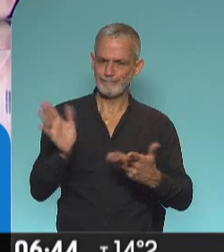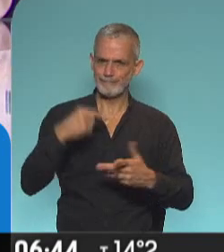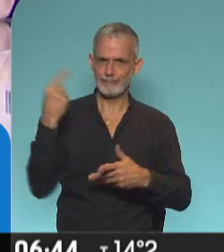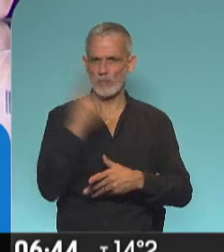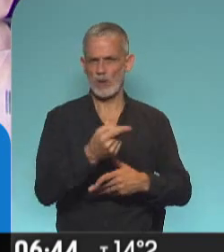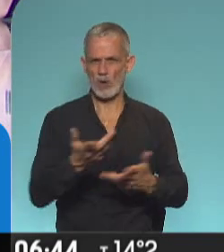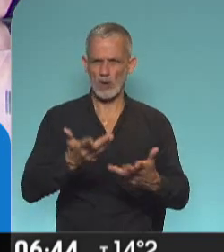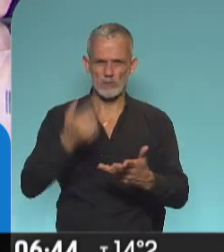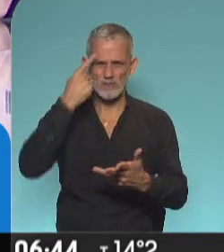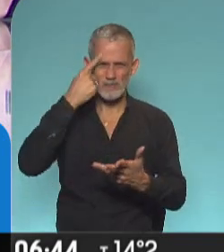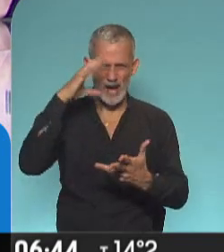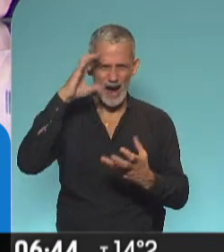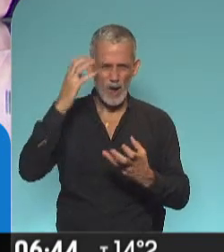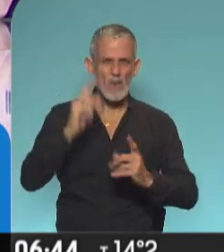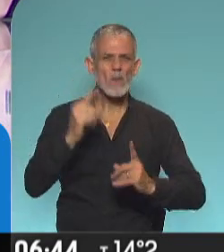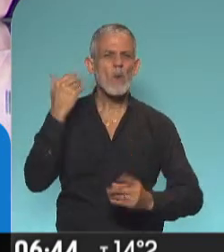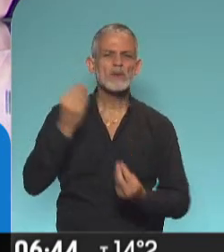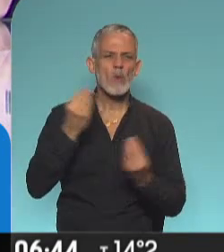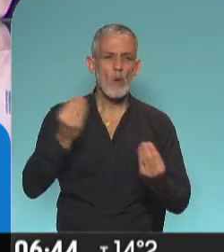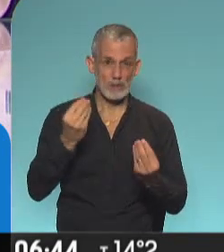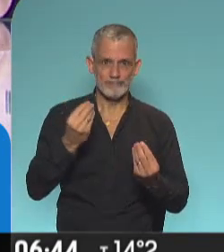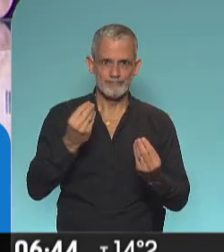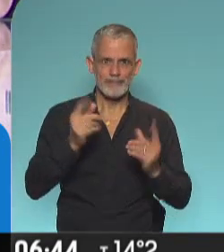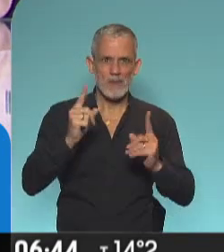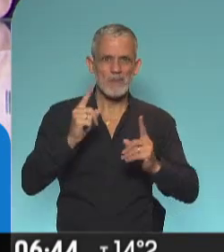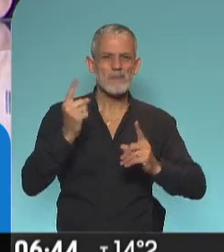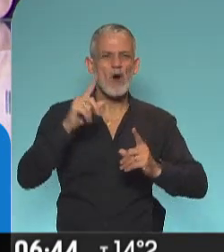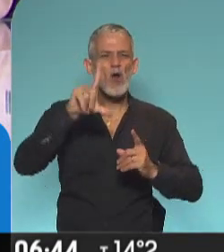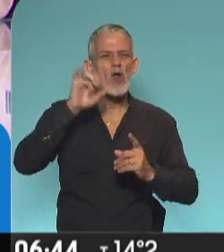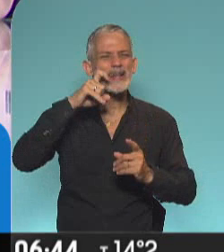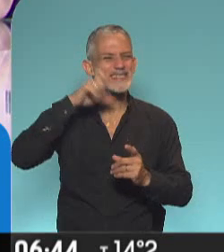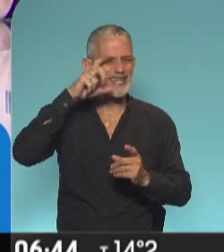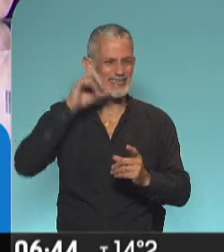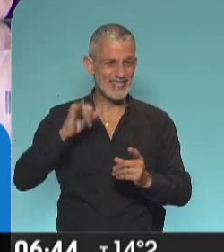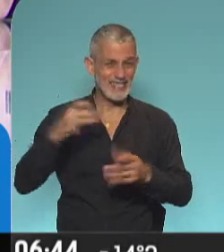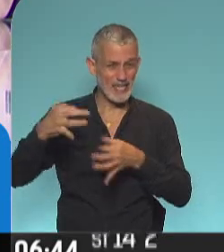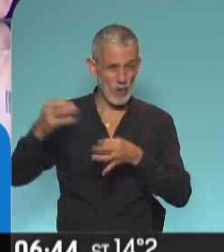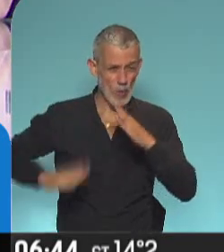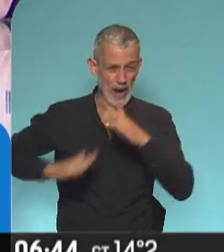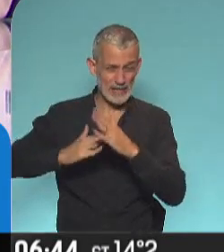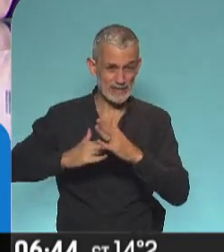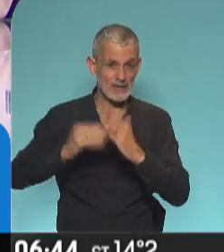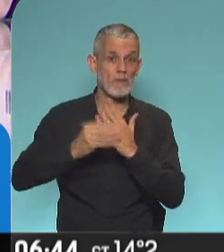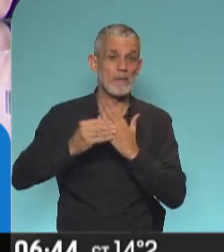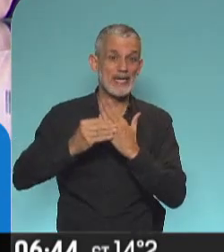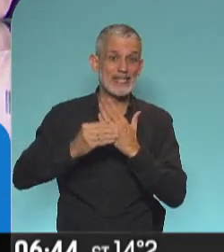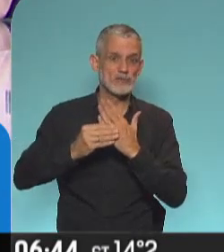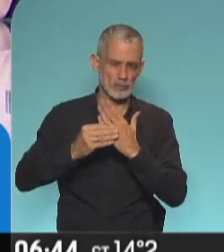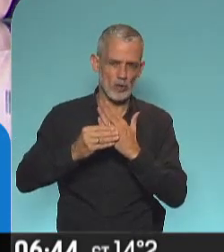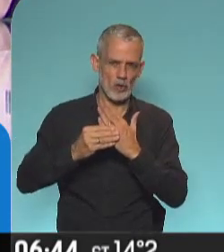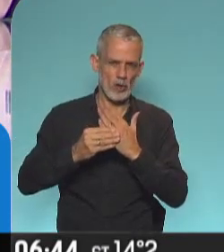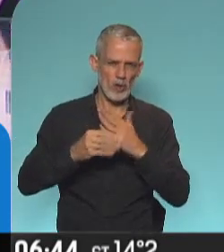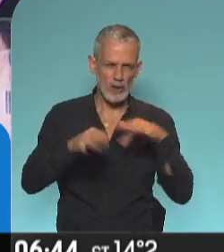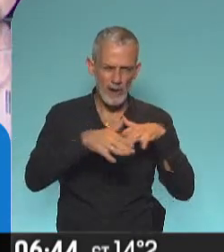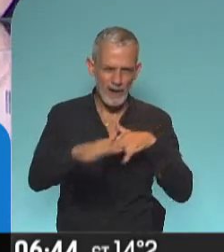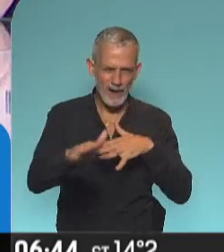en principio, recordemos, el antecedente cercano es el escrache al domicilio de Ricardo Lorenzetti, Claro. el ministro de la Corte Suprema de Justicia